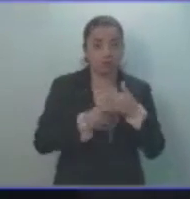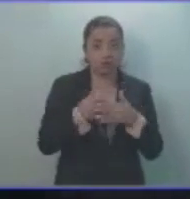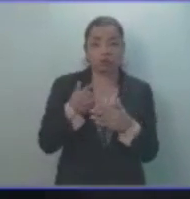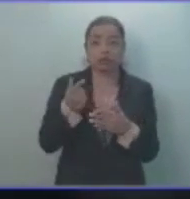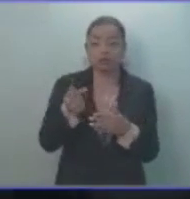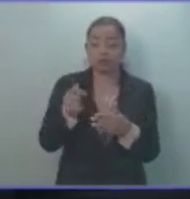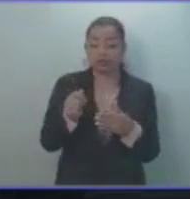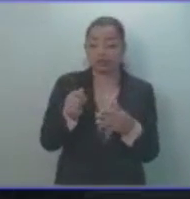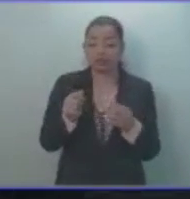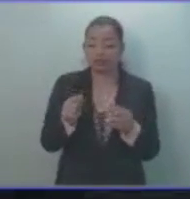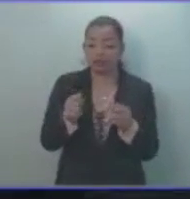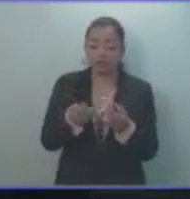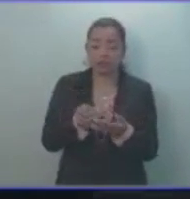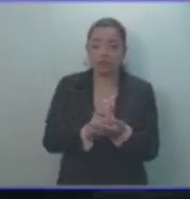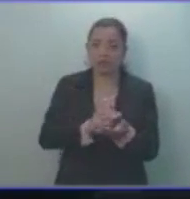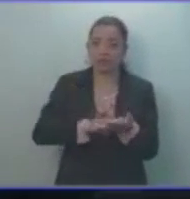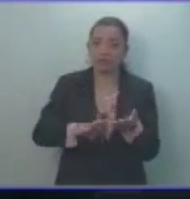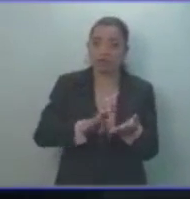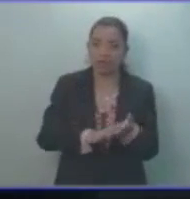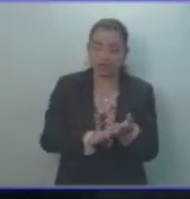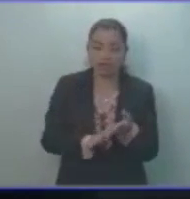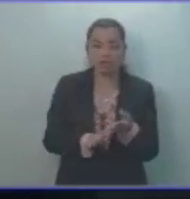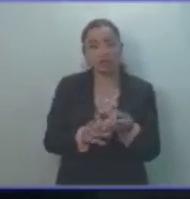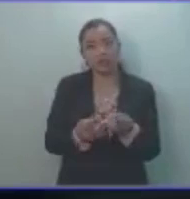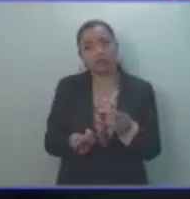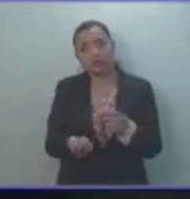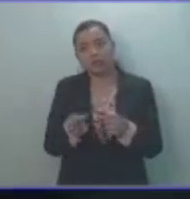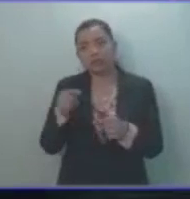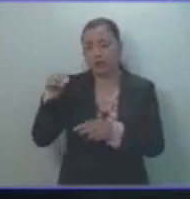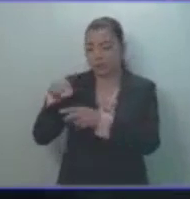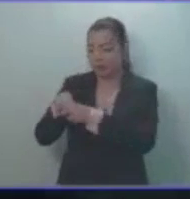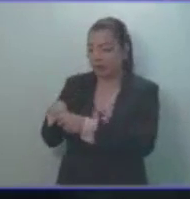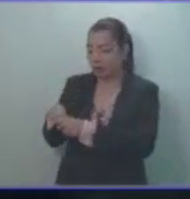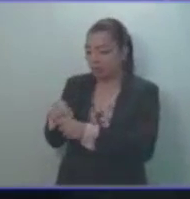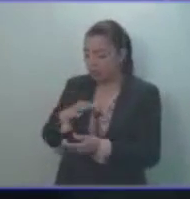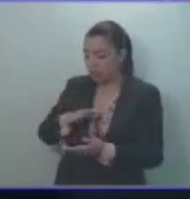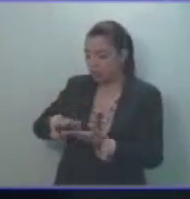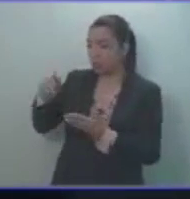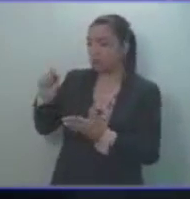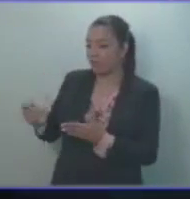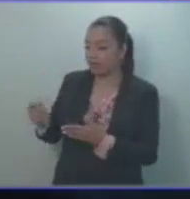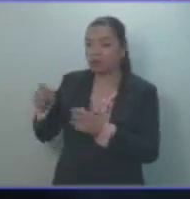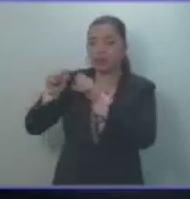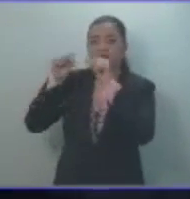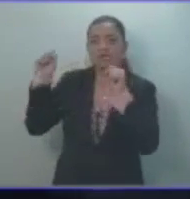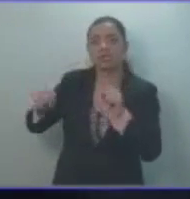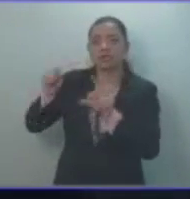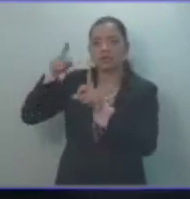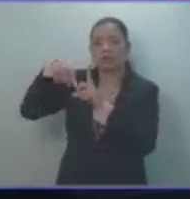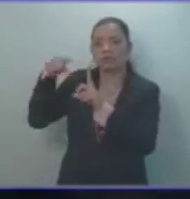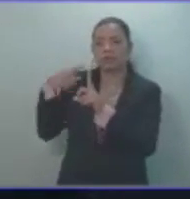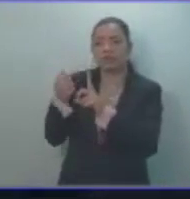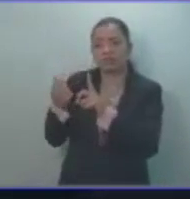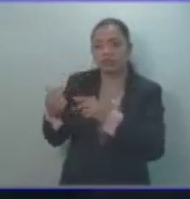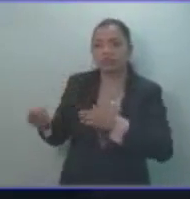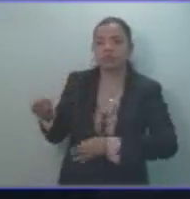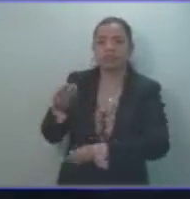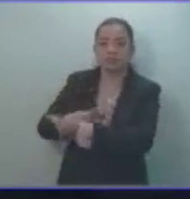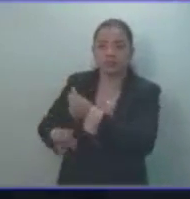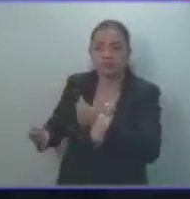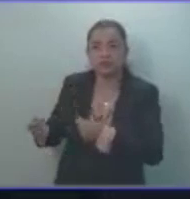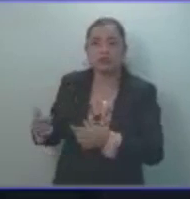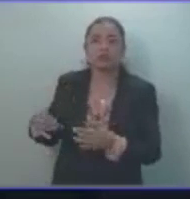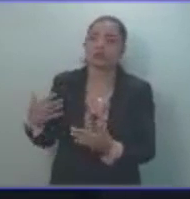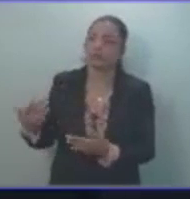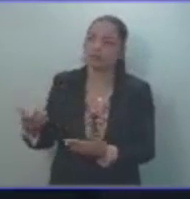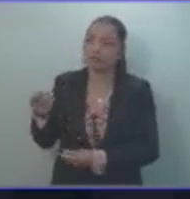rollover, de repago y recompra con los bancos locales del sistema financiero que nos siguen haciendo,